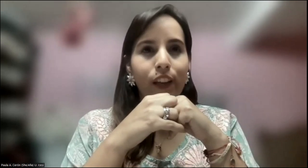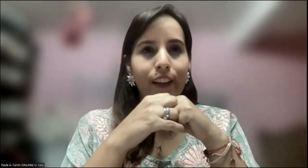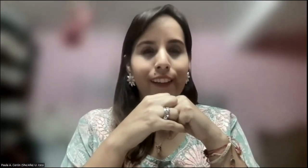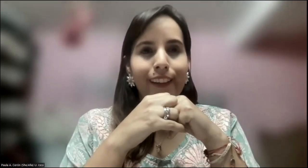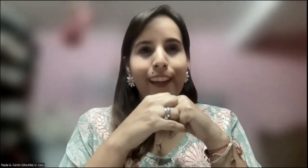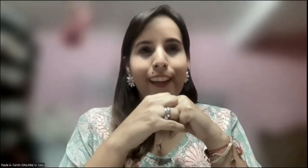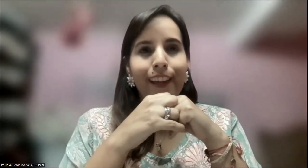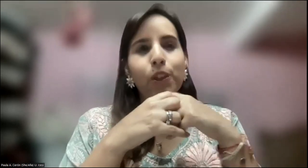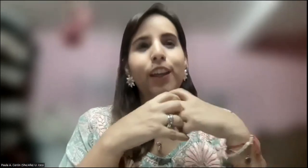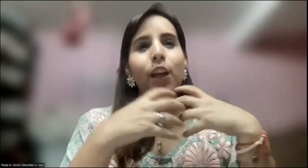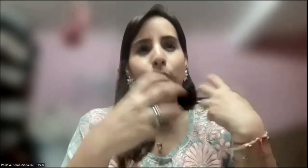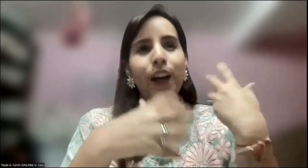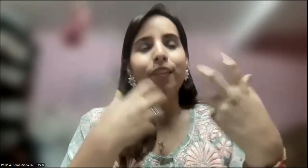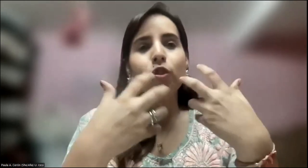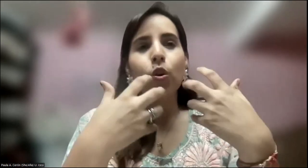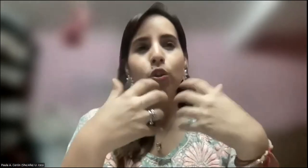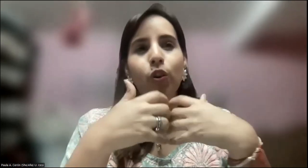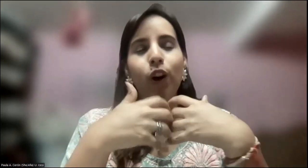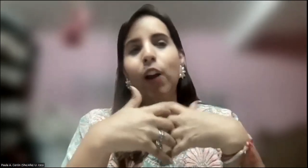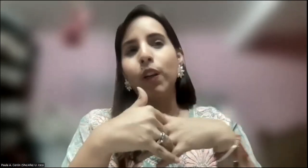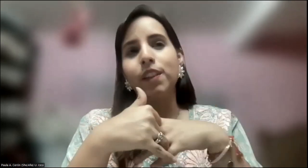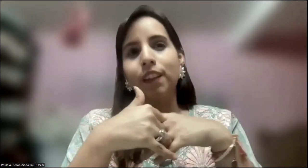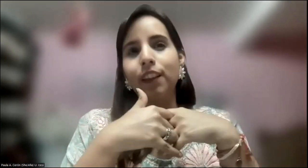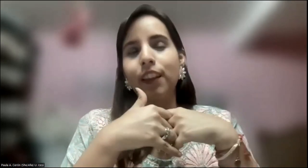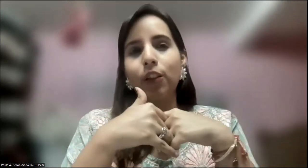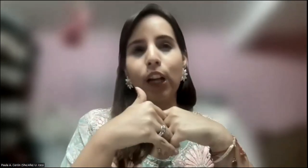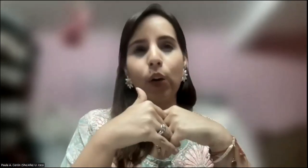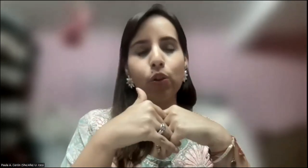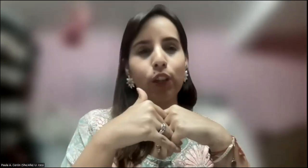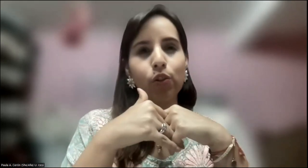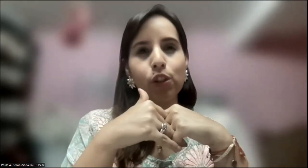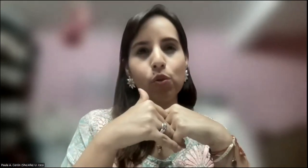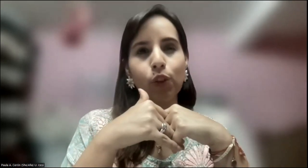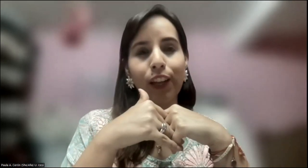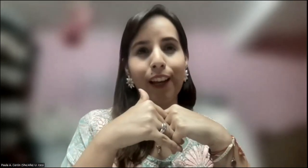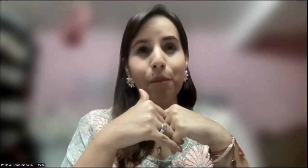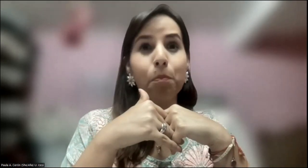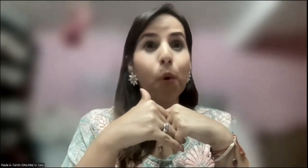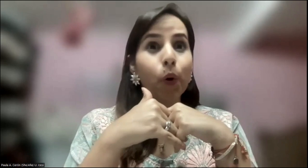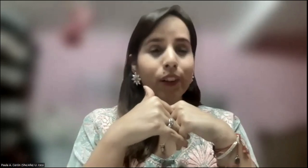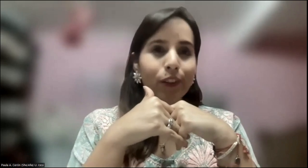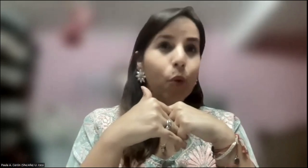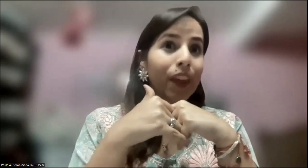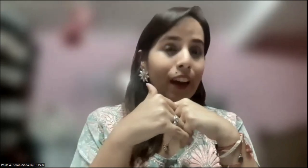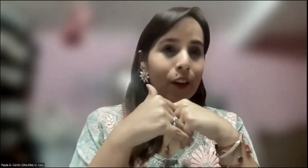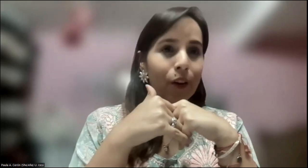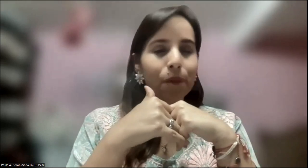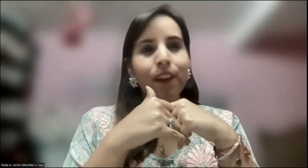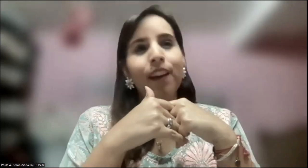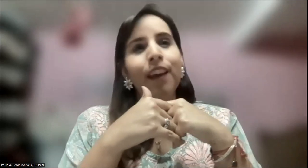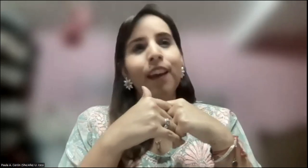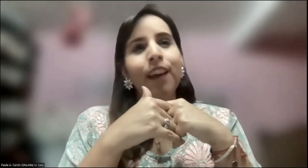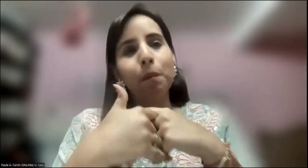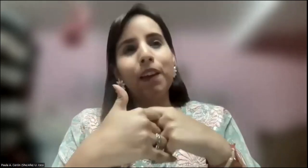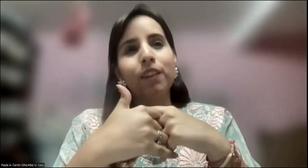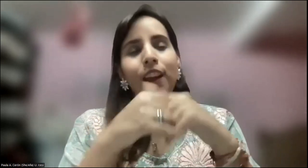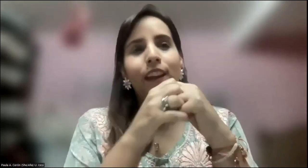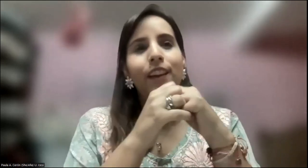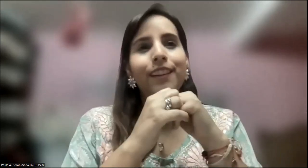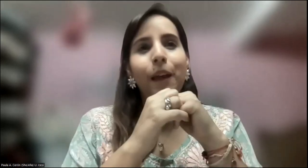constitucional y vamos a dialogar en torno a lo que está entendiendo la corte constitucional por cuidado